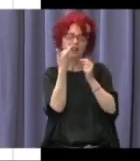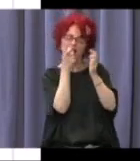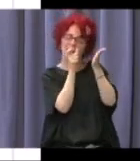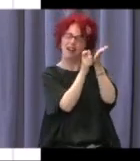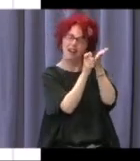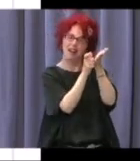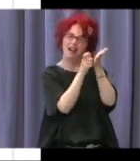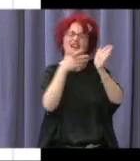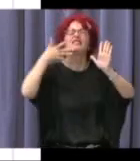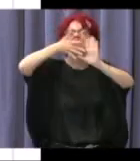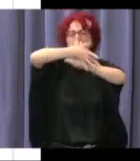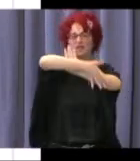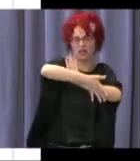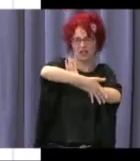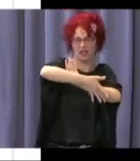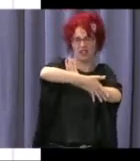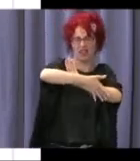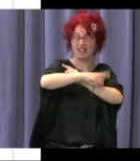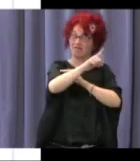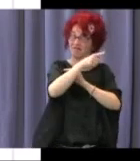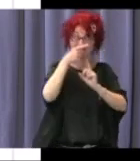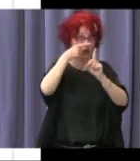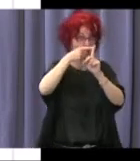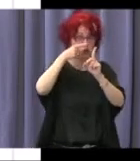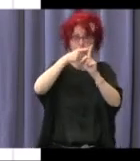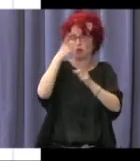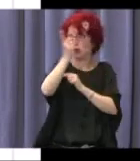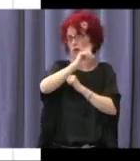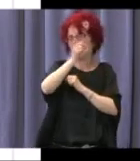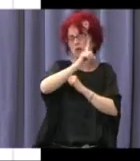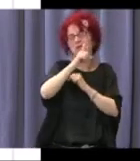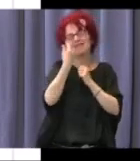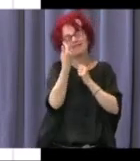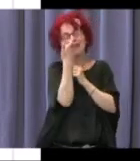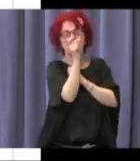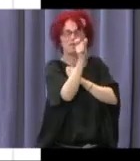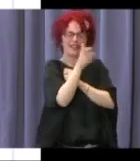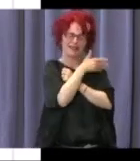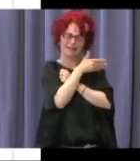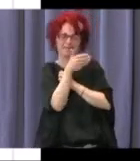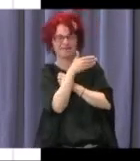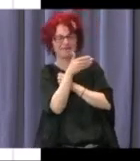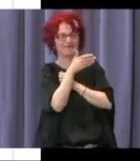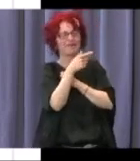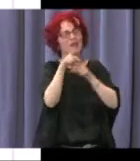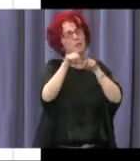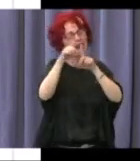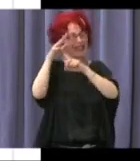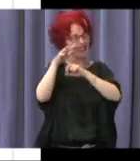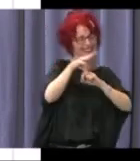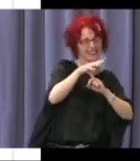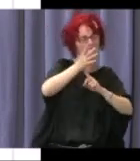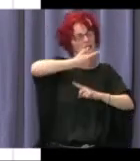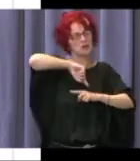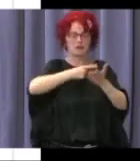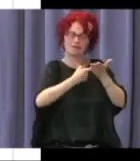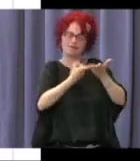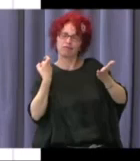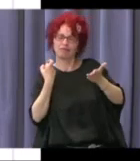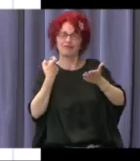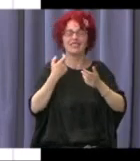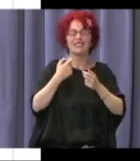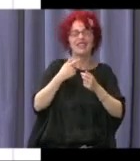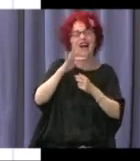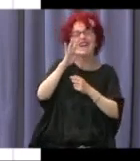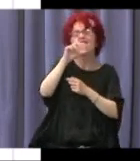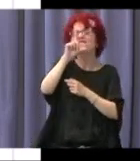una palabra, primero, que está en desuso, primero, que tiene un uso despectivo. Claro, ¿cómo la vamos a quitar? La gente tiene que saber que